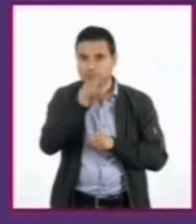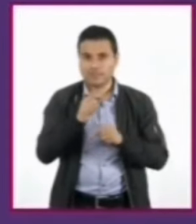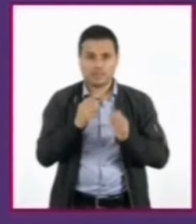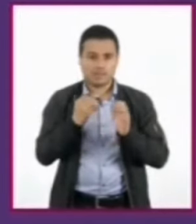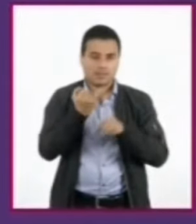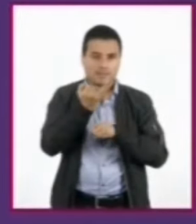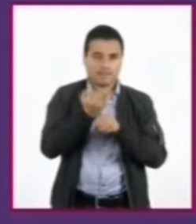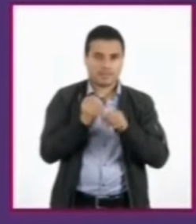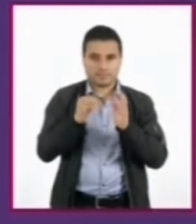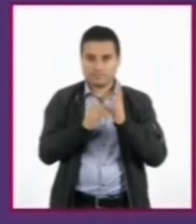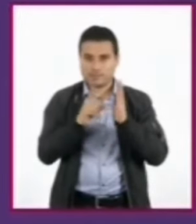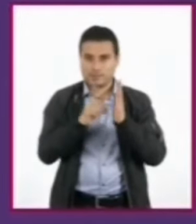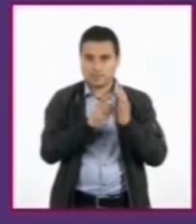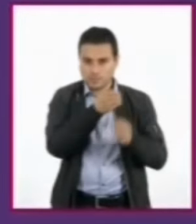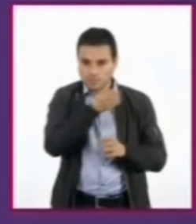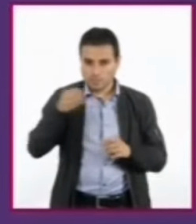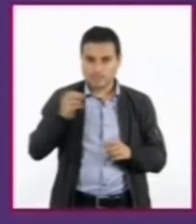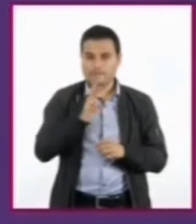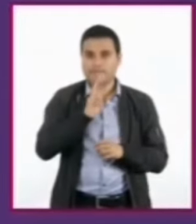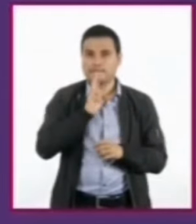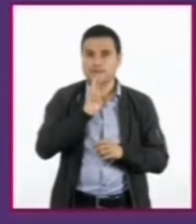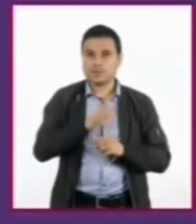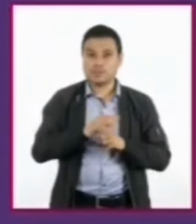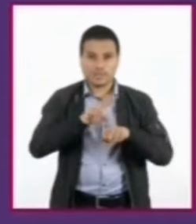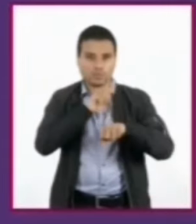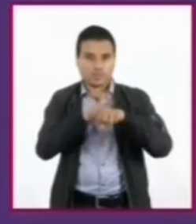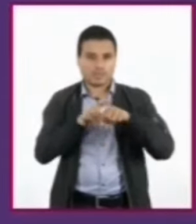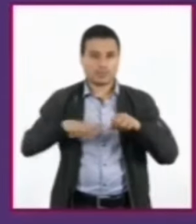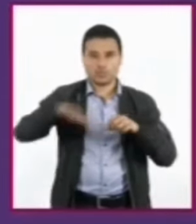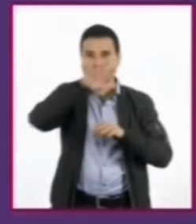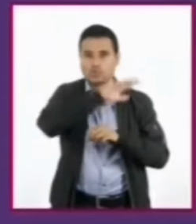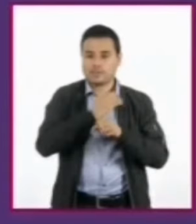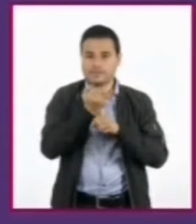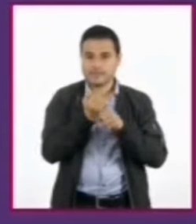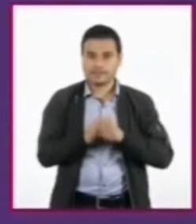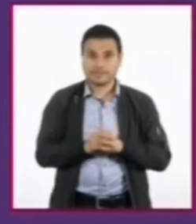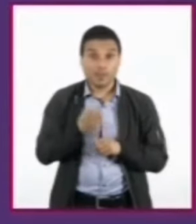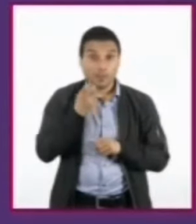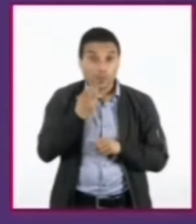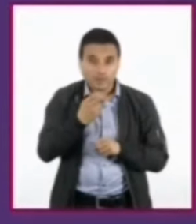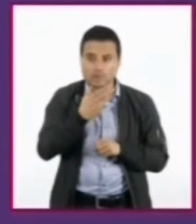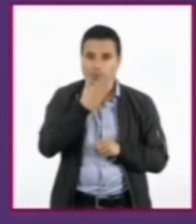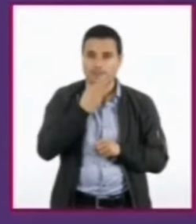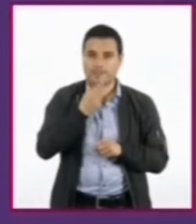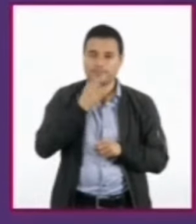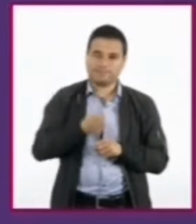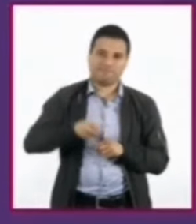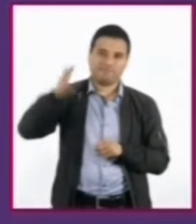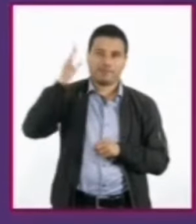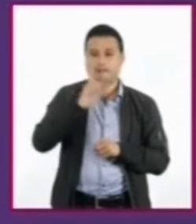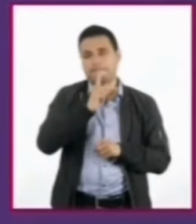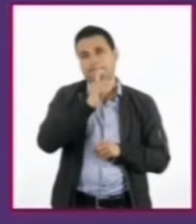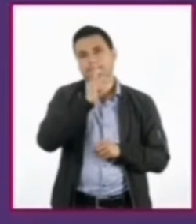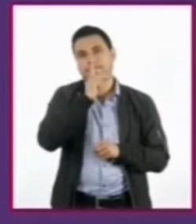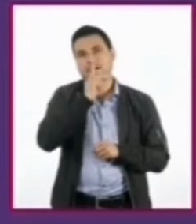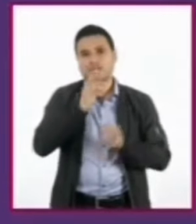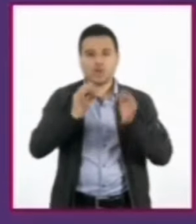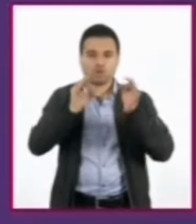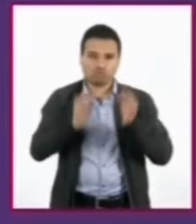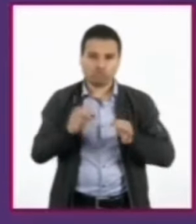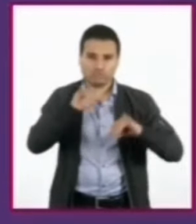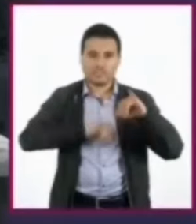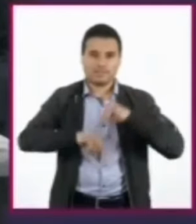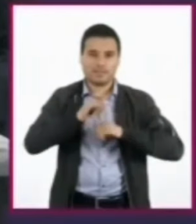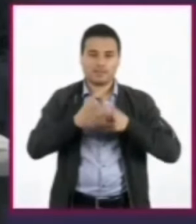investigación científica en el estudio de la naturaleza. Por todo esto es considerado el padre de la química